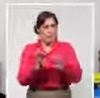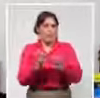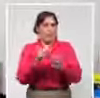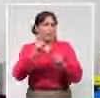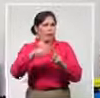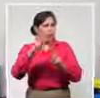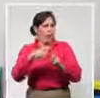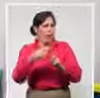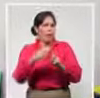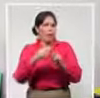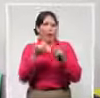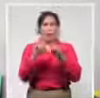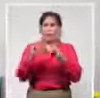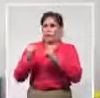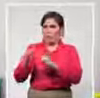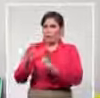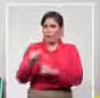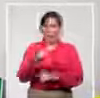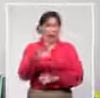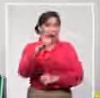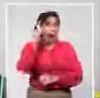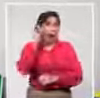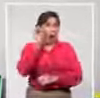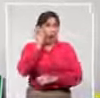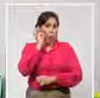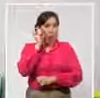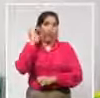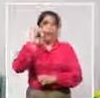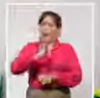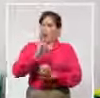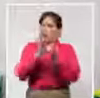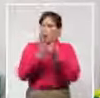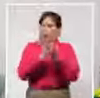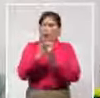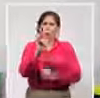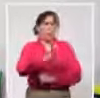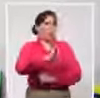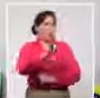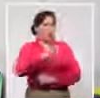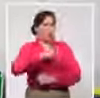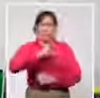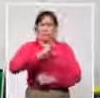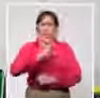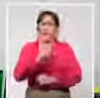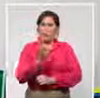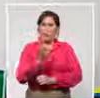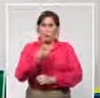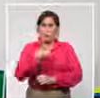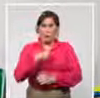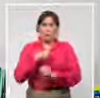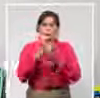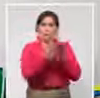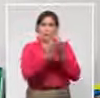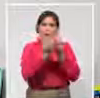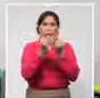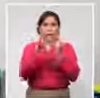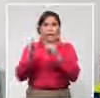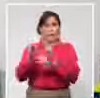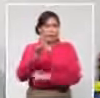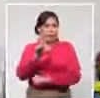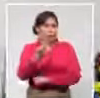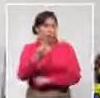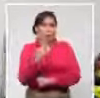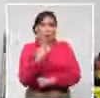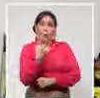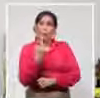tarea independiente. Ella se hace los otros deberes de la casa mientras yo estudio. Al final, ella